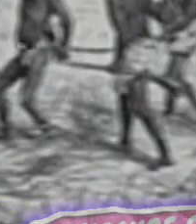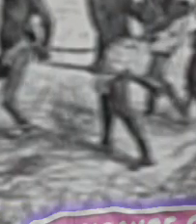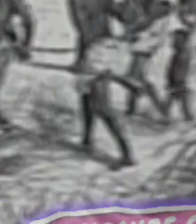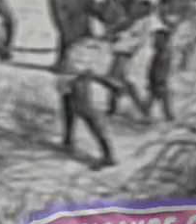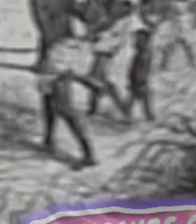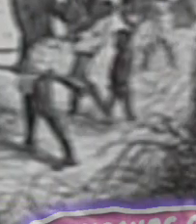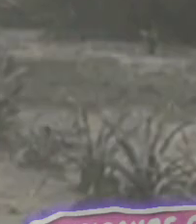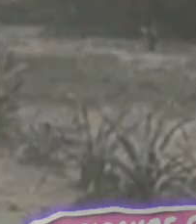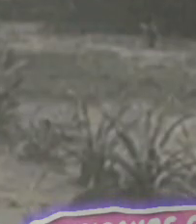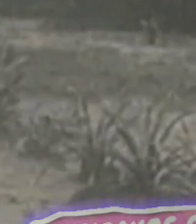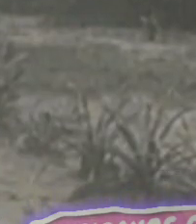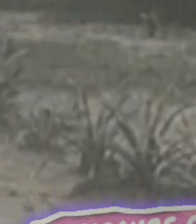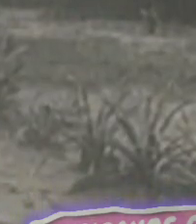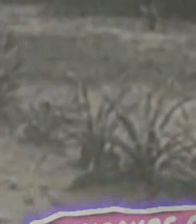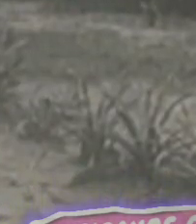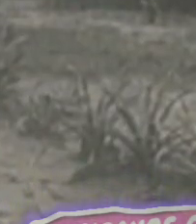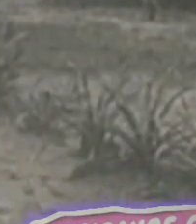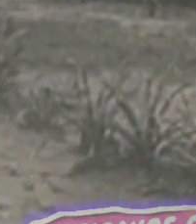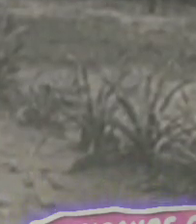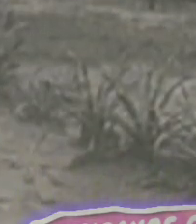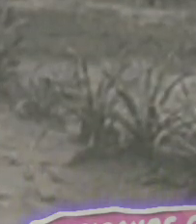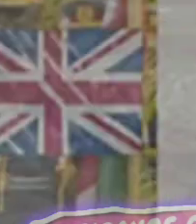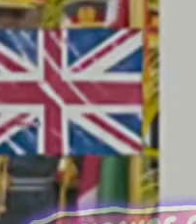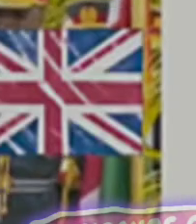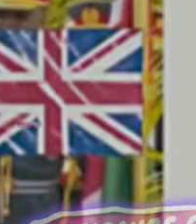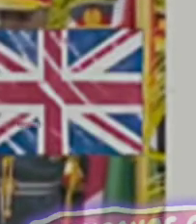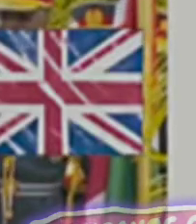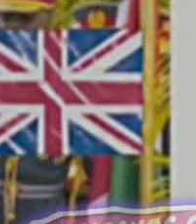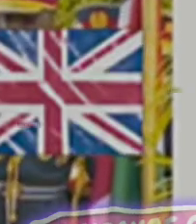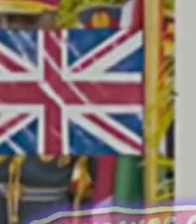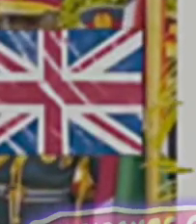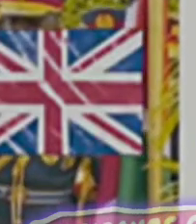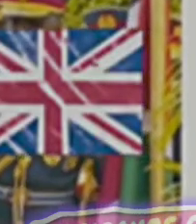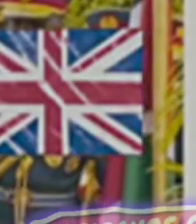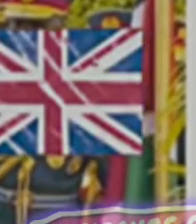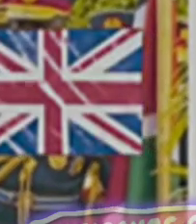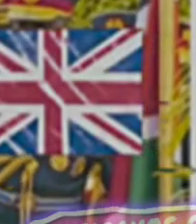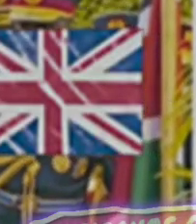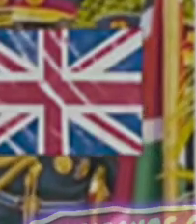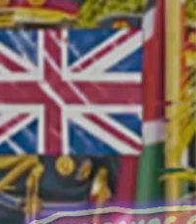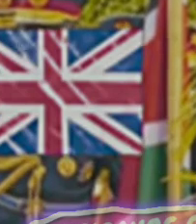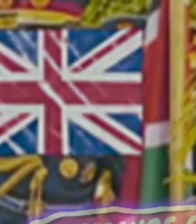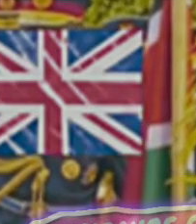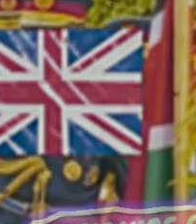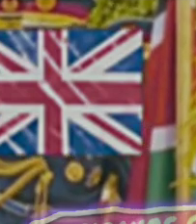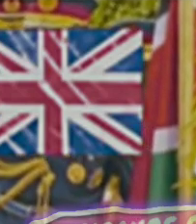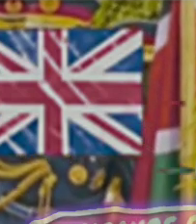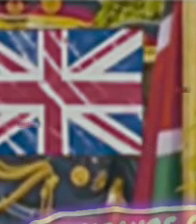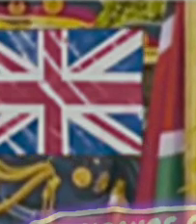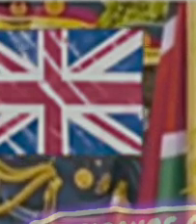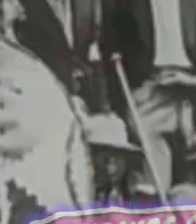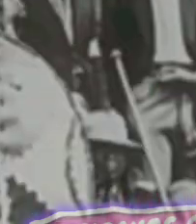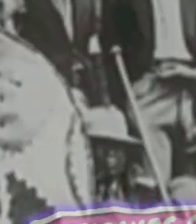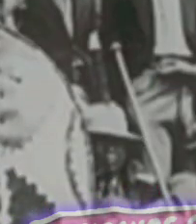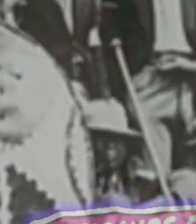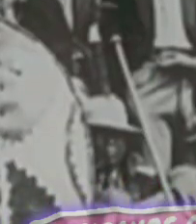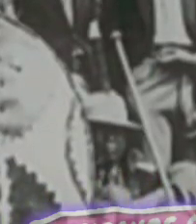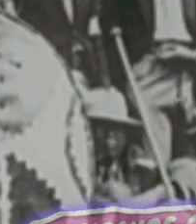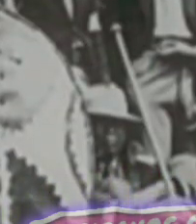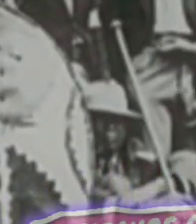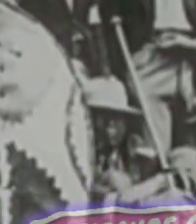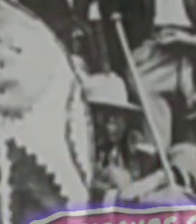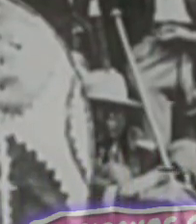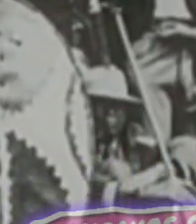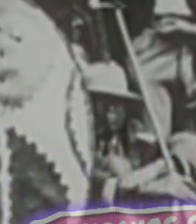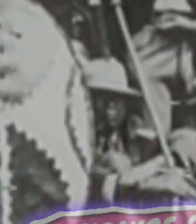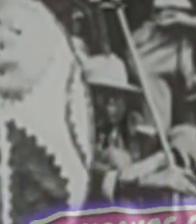la violencia y crueldad ejercidas en el Congo. Ese mismo año, el rey Carlos III del Reino Unido pidió perdón por